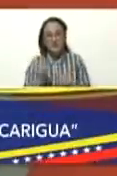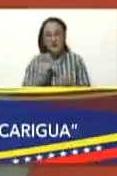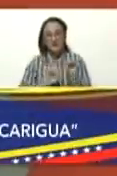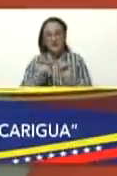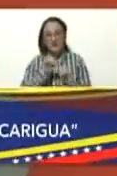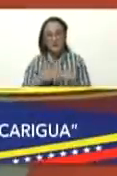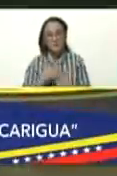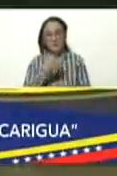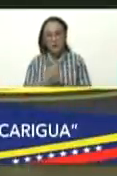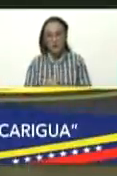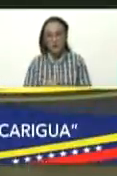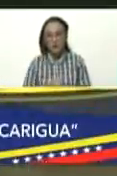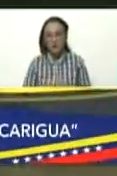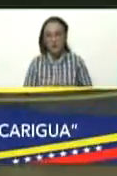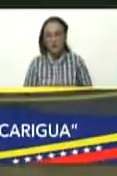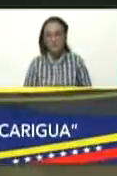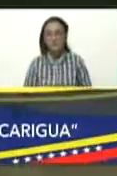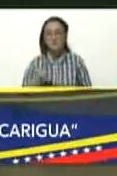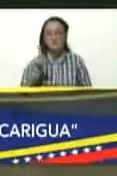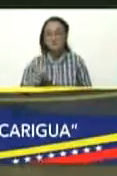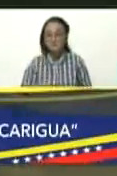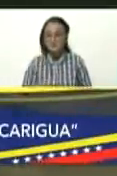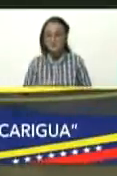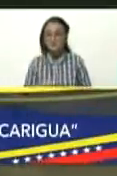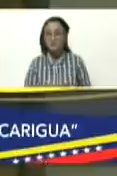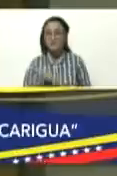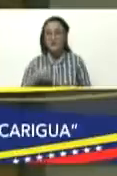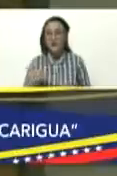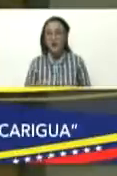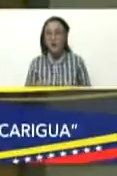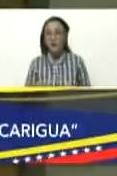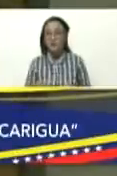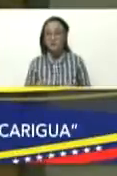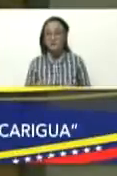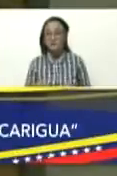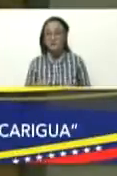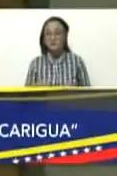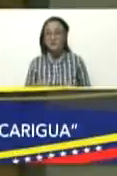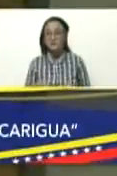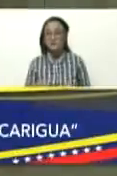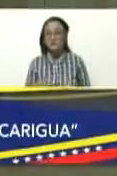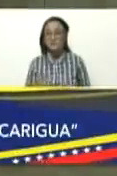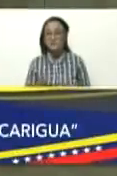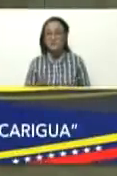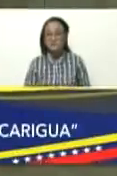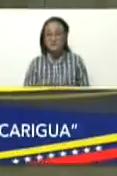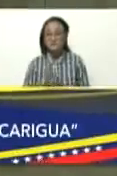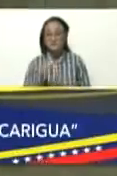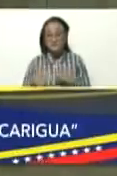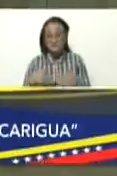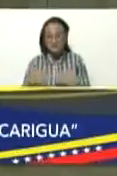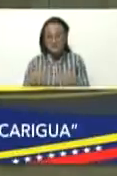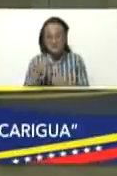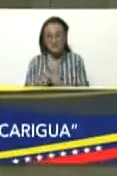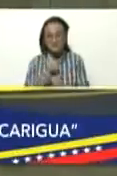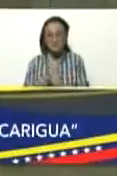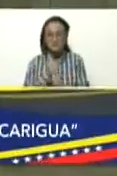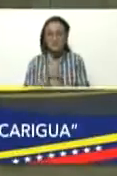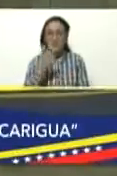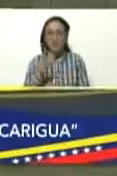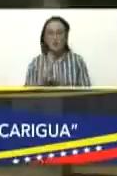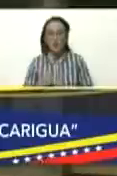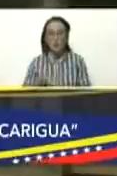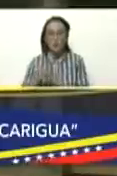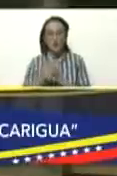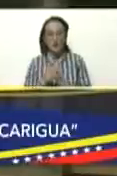defendiendo este proyecto. Aparte, presidente, en este momento estamos en pleno desarrollo, en ejecución de obra, 4